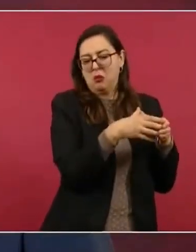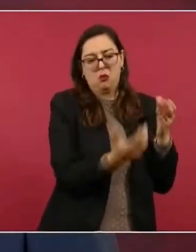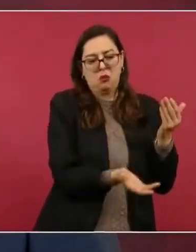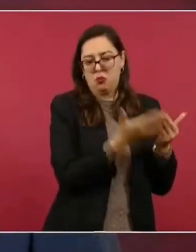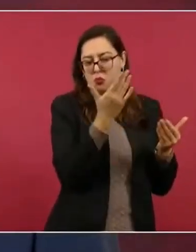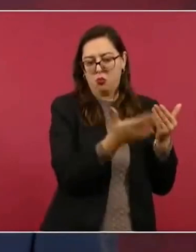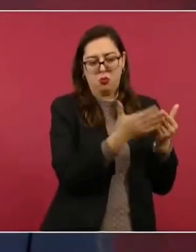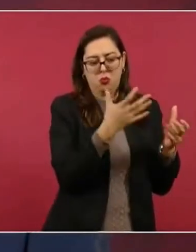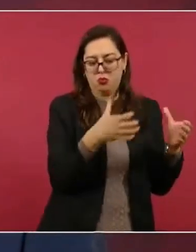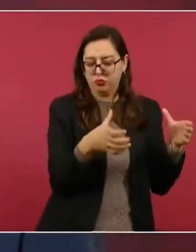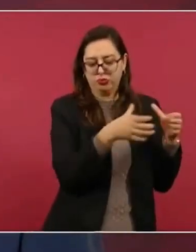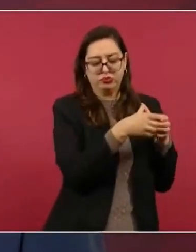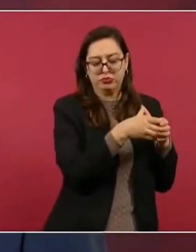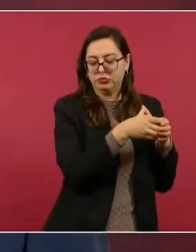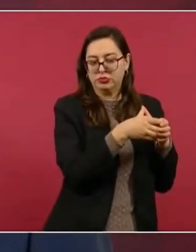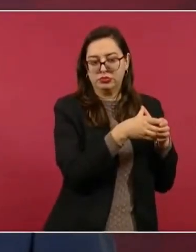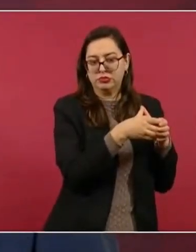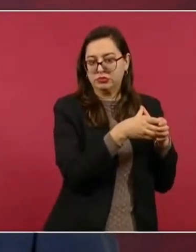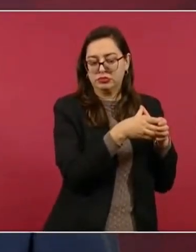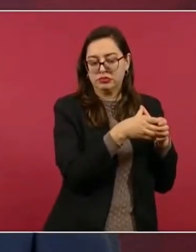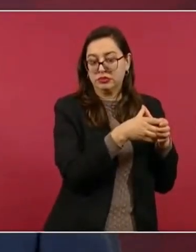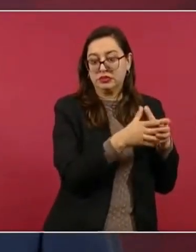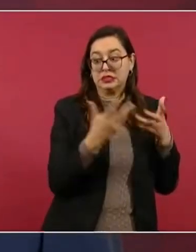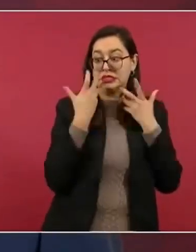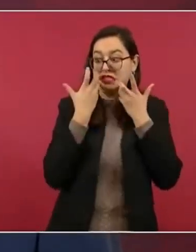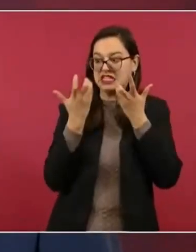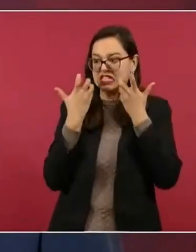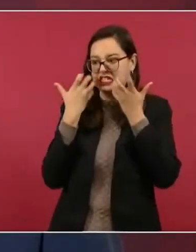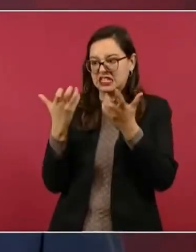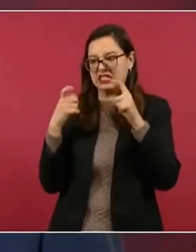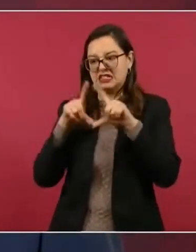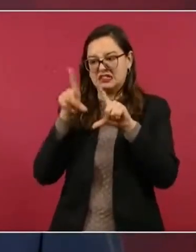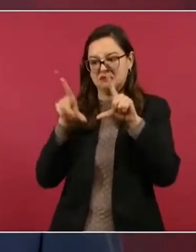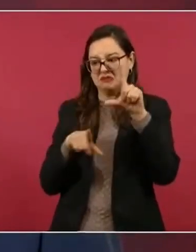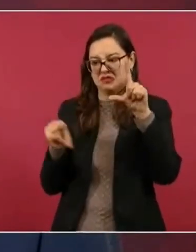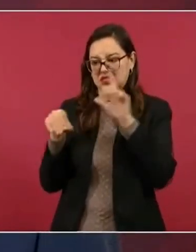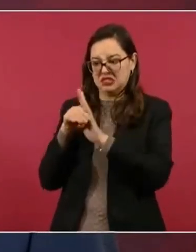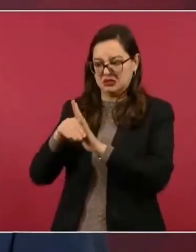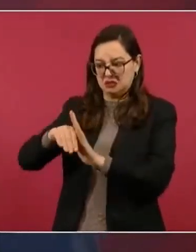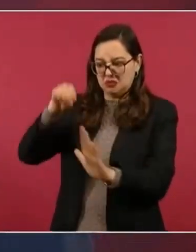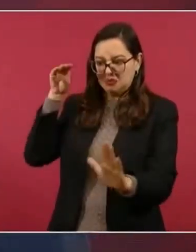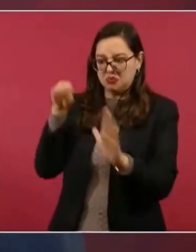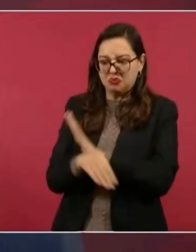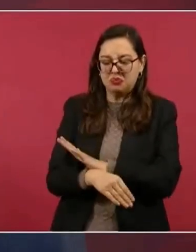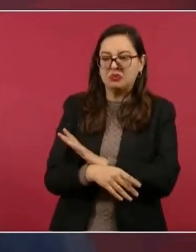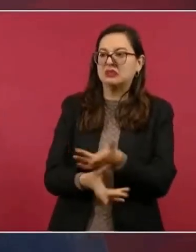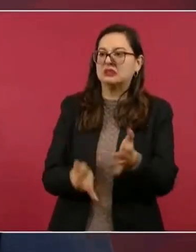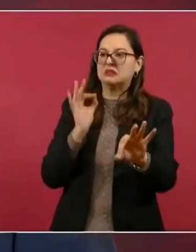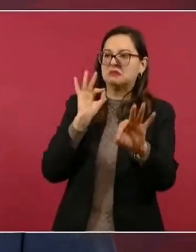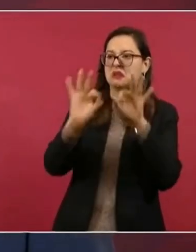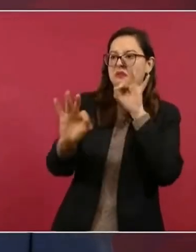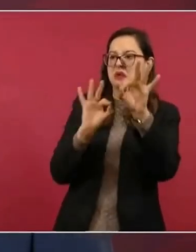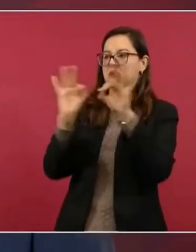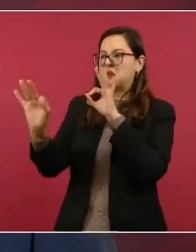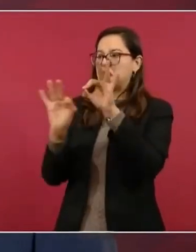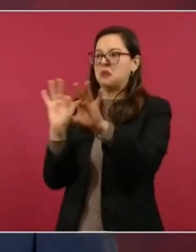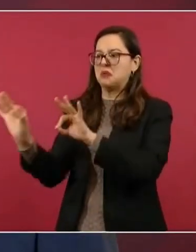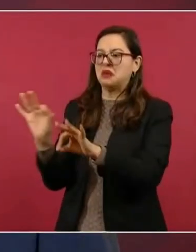que no pudieron, además, porque vaya que lo intentaron, corromper a todos,